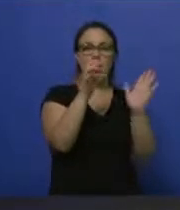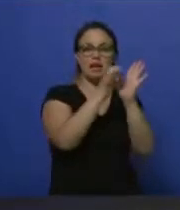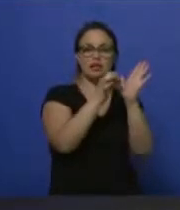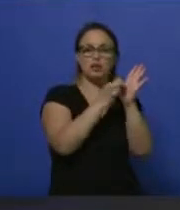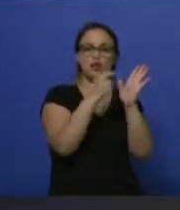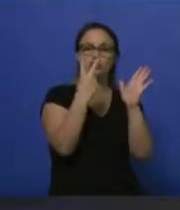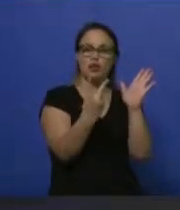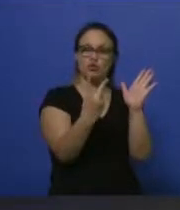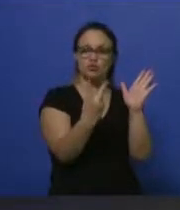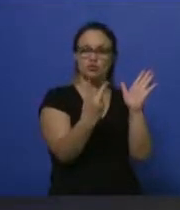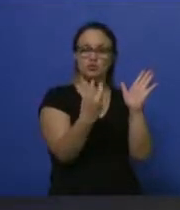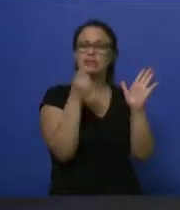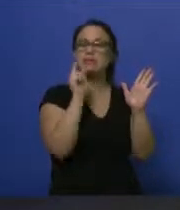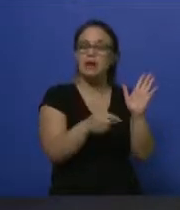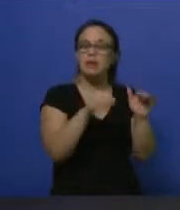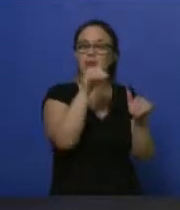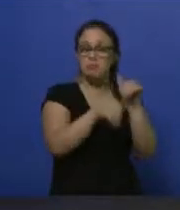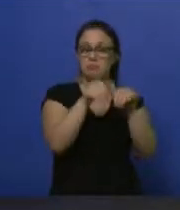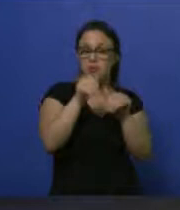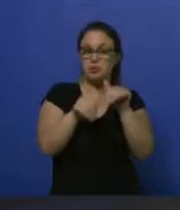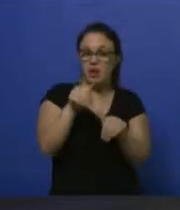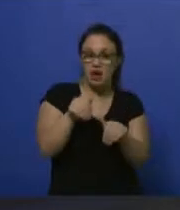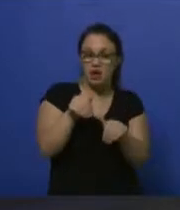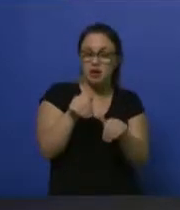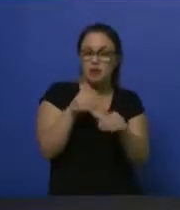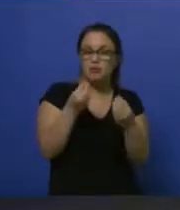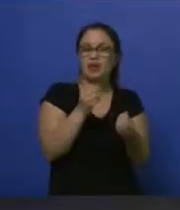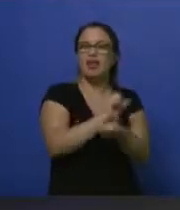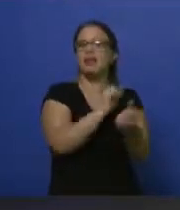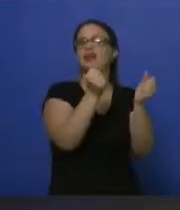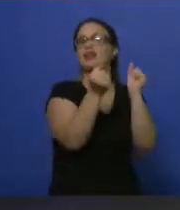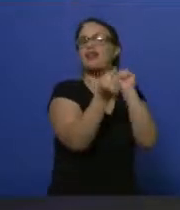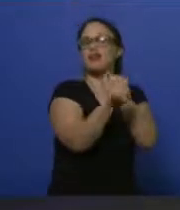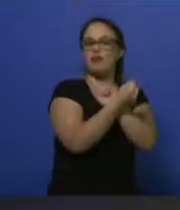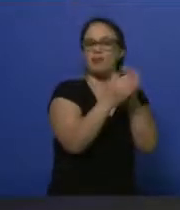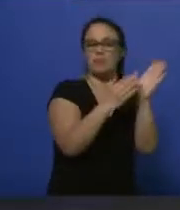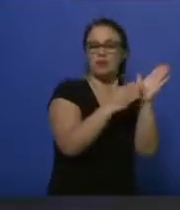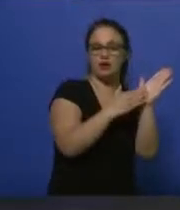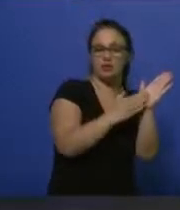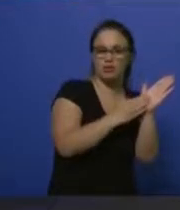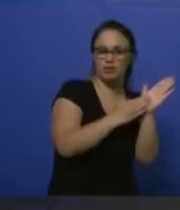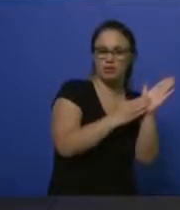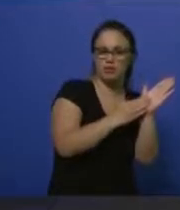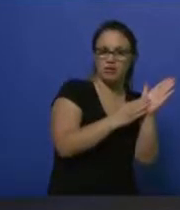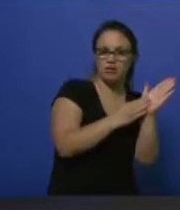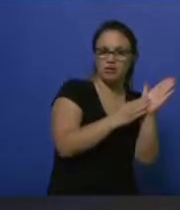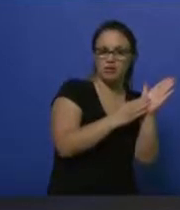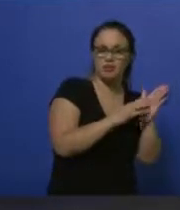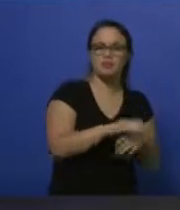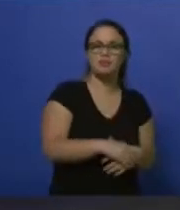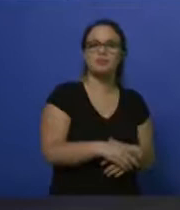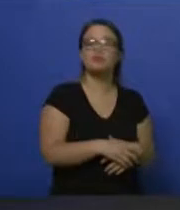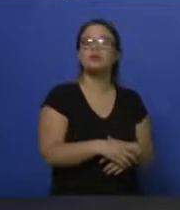ese caso también hay que votar porque requiere un referéndum. Una reforma de la Carta Orgánica, hay que elegir convencionales, es una elección. Y